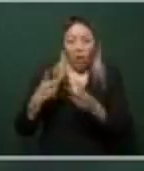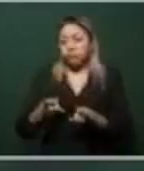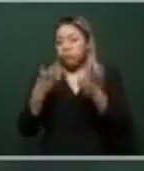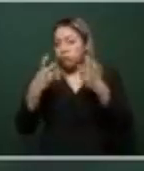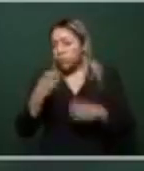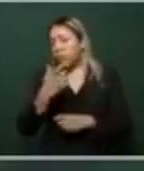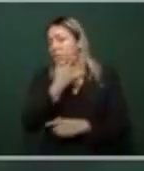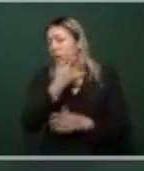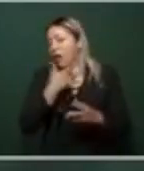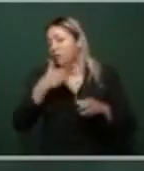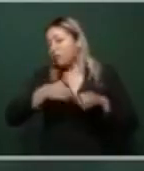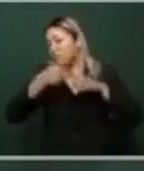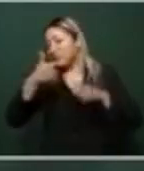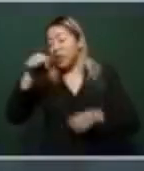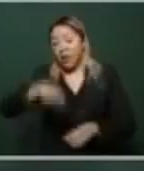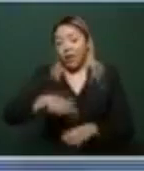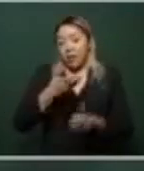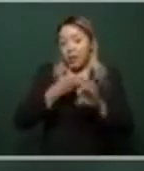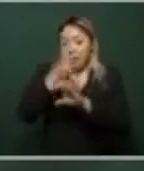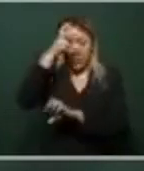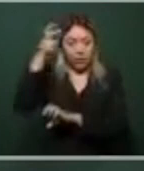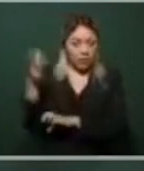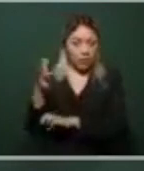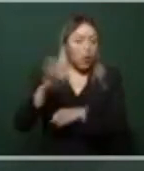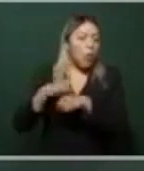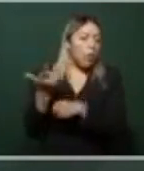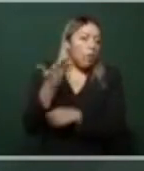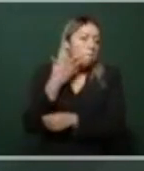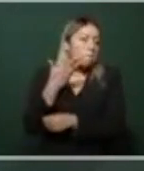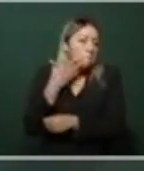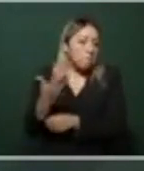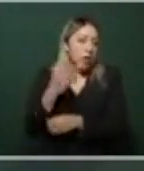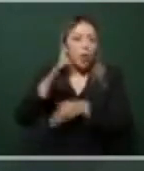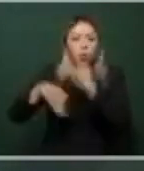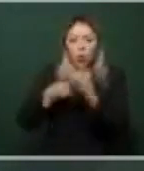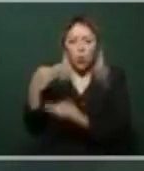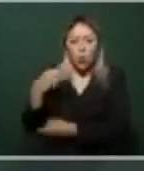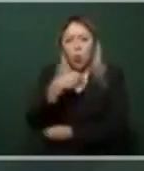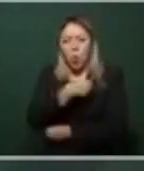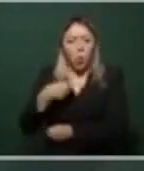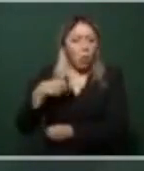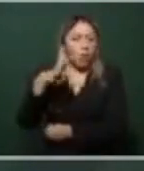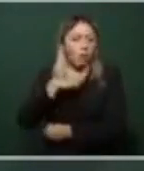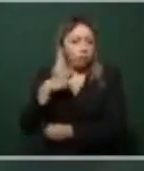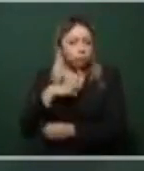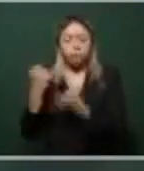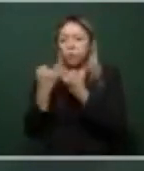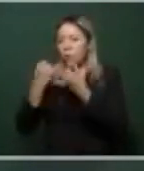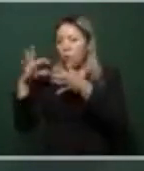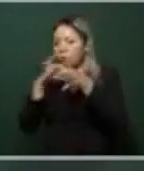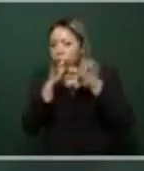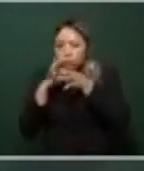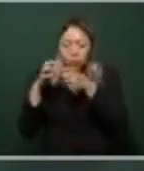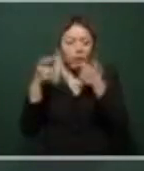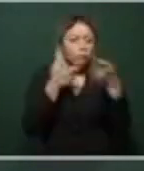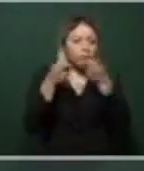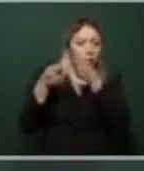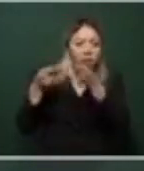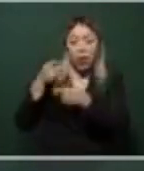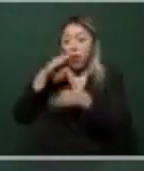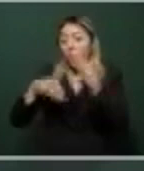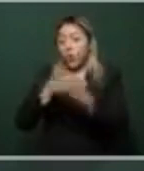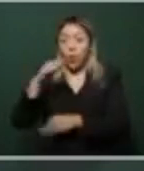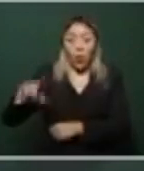de hidrocarburo en el estado de Hidalgo, gracias a la labor comprometida y coordinada del gobierno